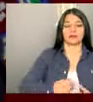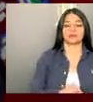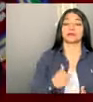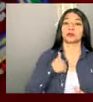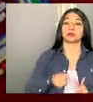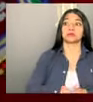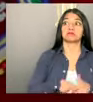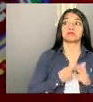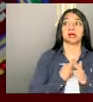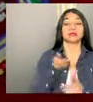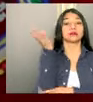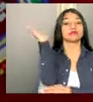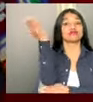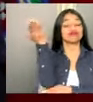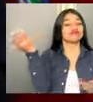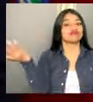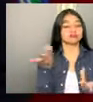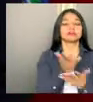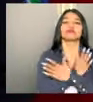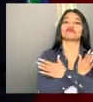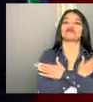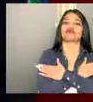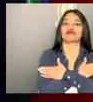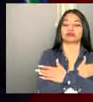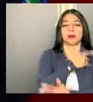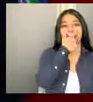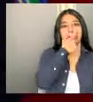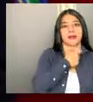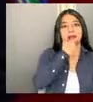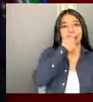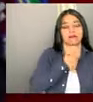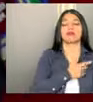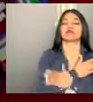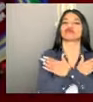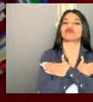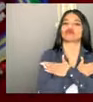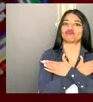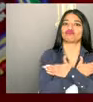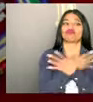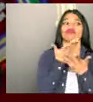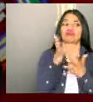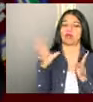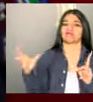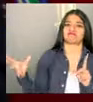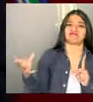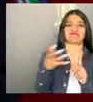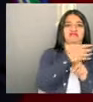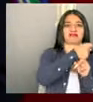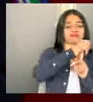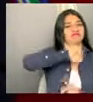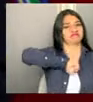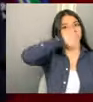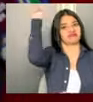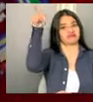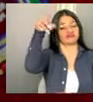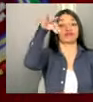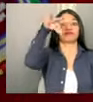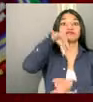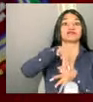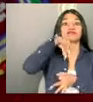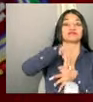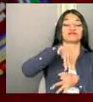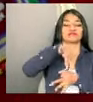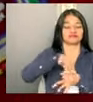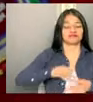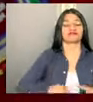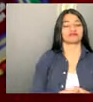intervención felicitándole a Pavel Muñoz por el triunfo alcanzado en los últimos comicios electorales,